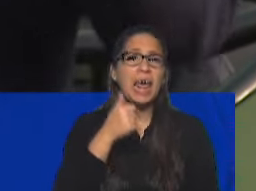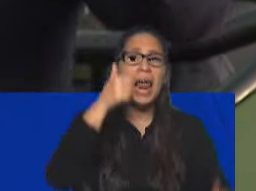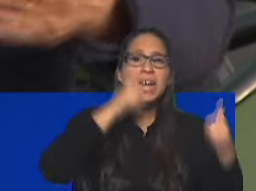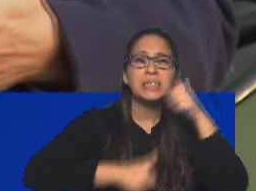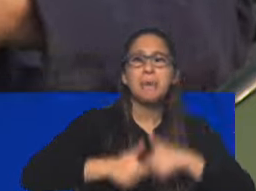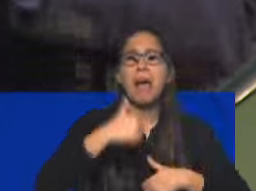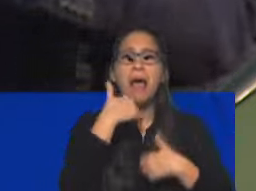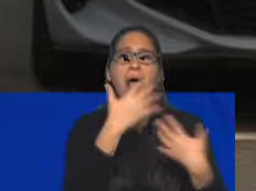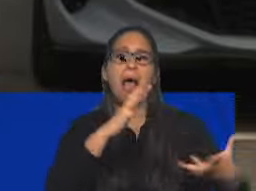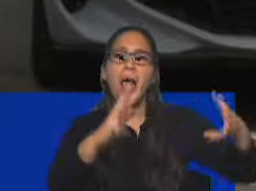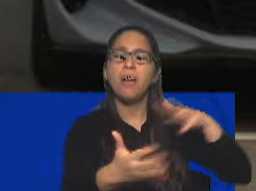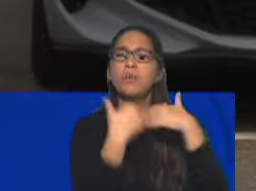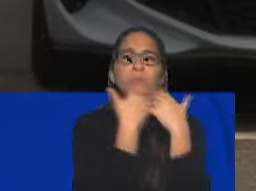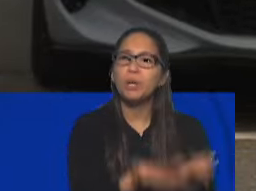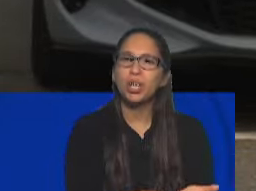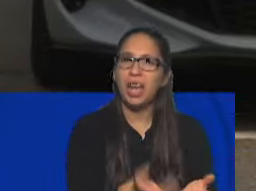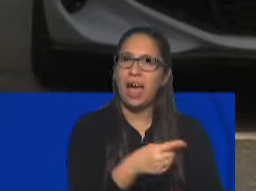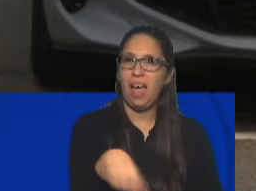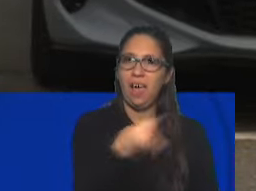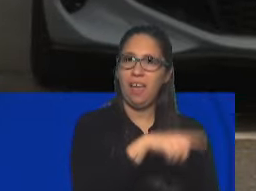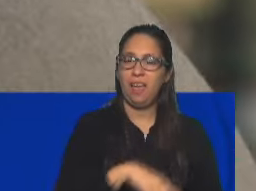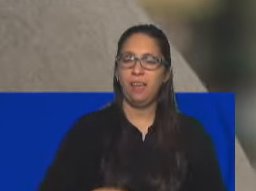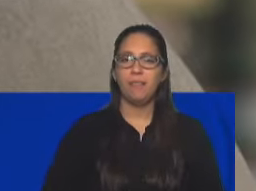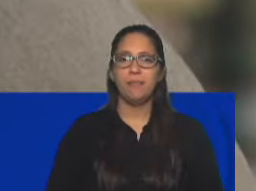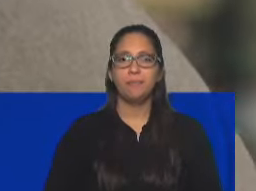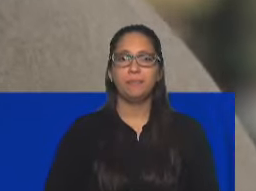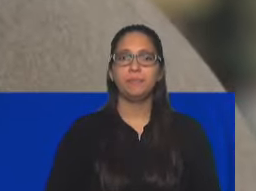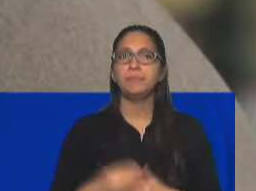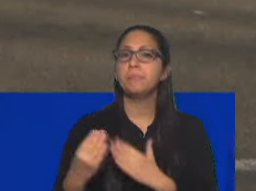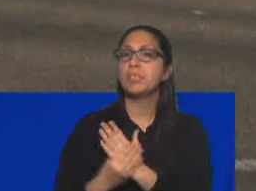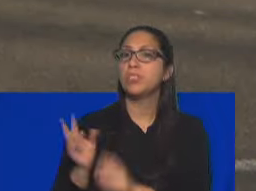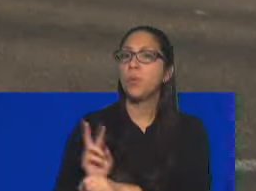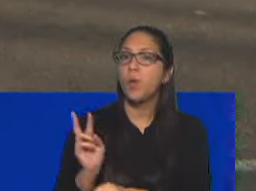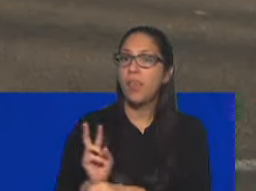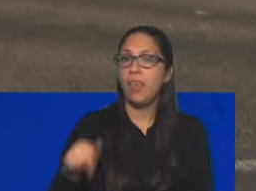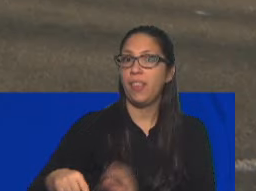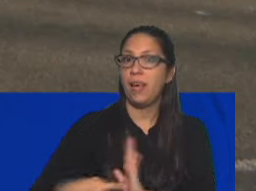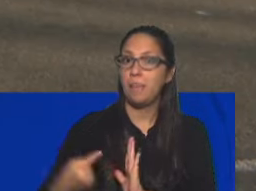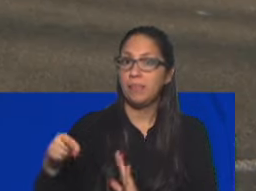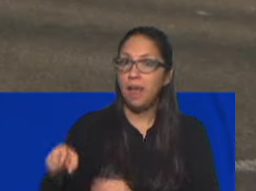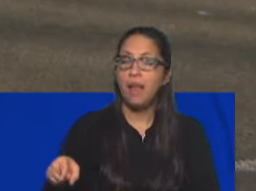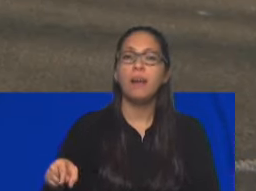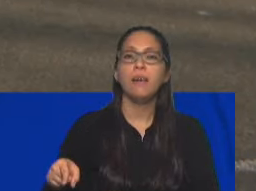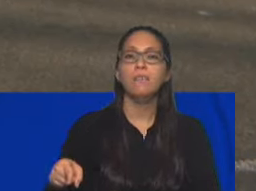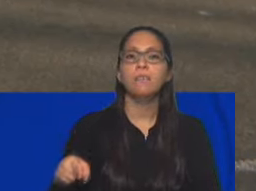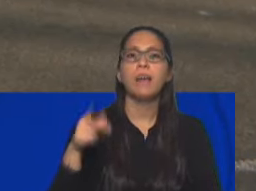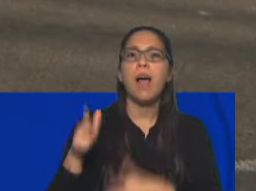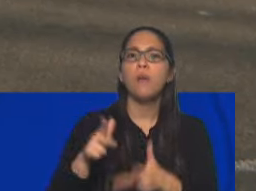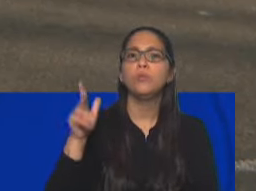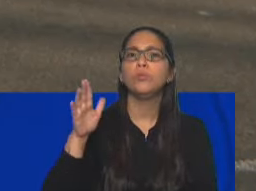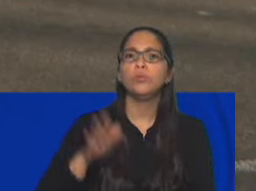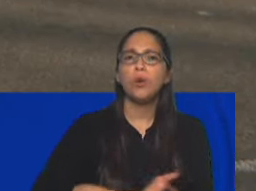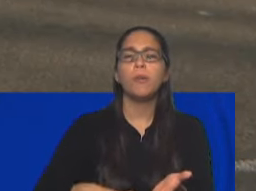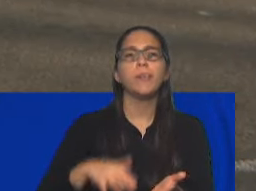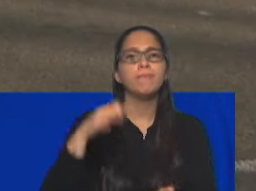si generan daño, no les importa. Por otra parte, el ministro de Seguridad de Capital Federal se refirió a temas